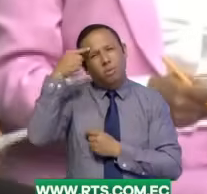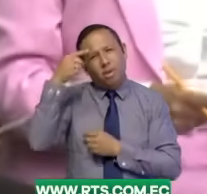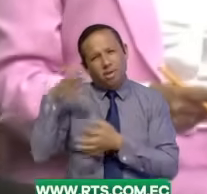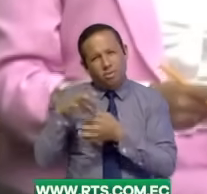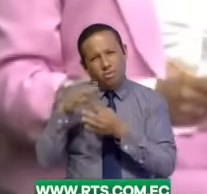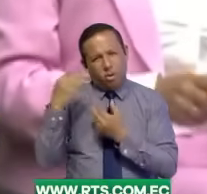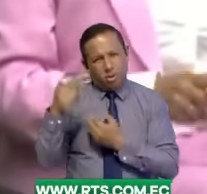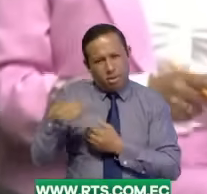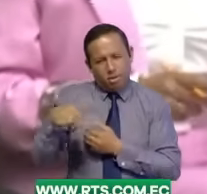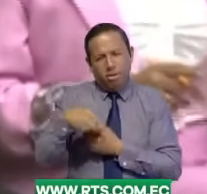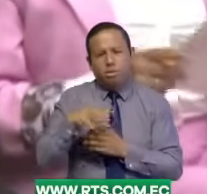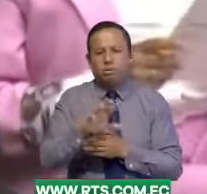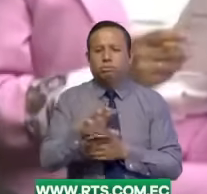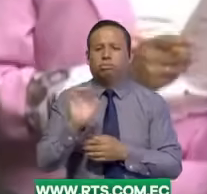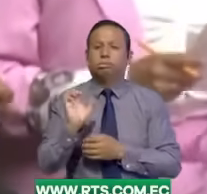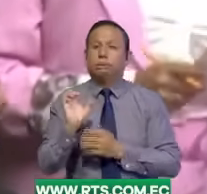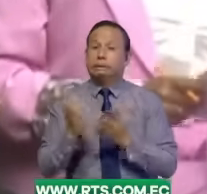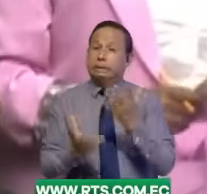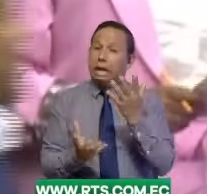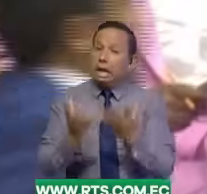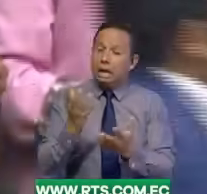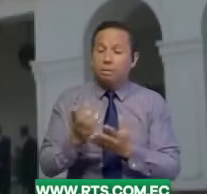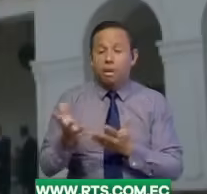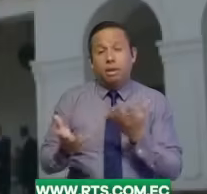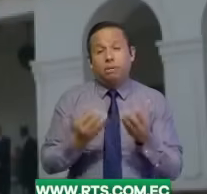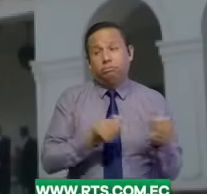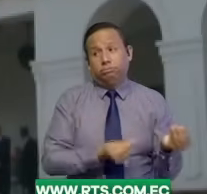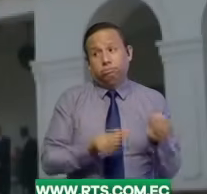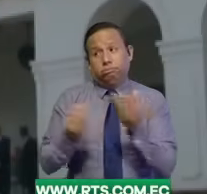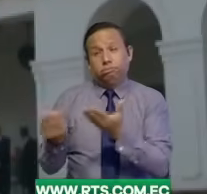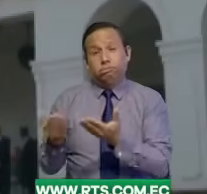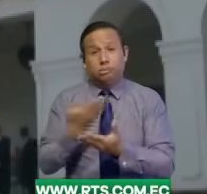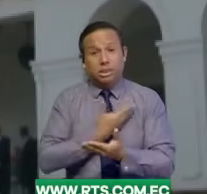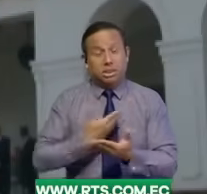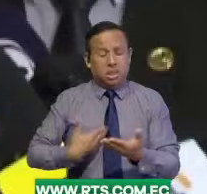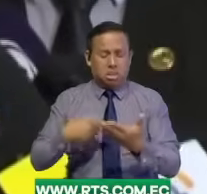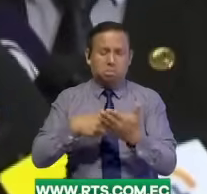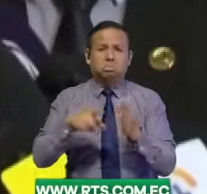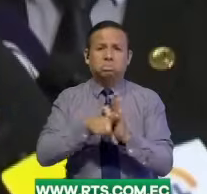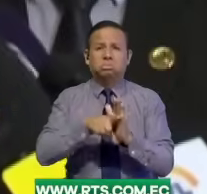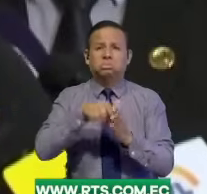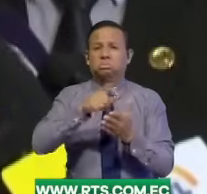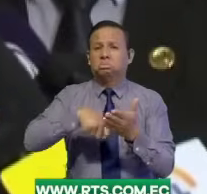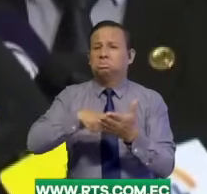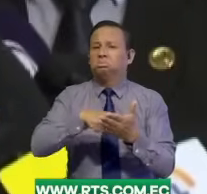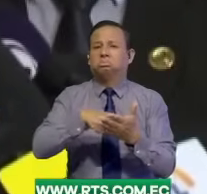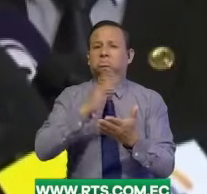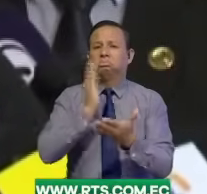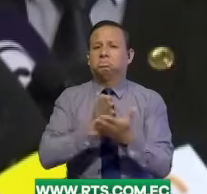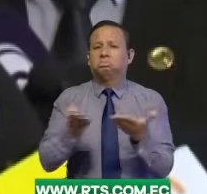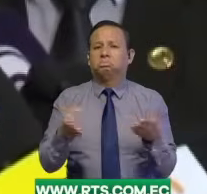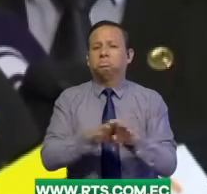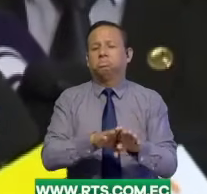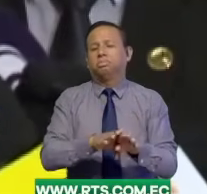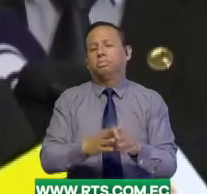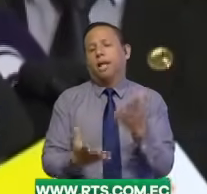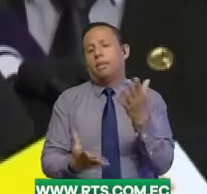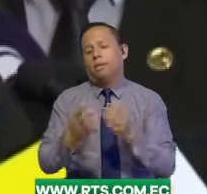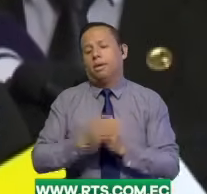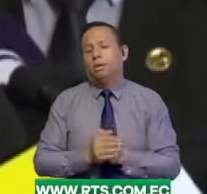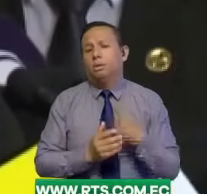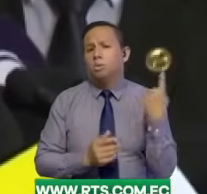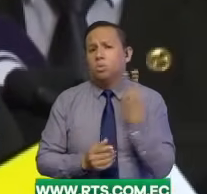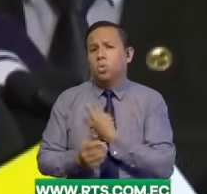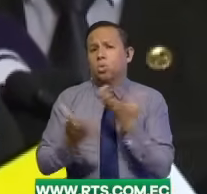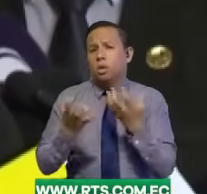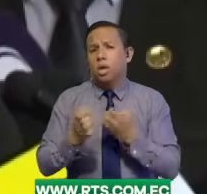la posibilidad de un veto parcial o total por parte del Ejecutivo. En este sentido, lo que buscamos es tener un acercamiento, que el